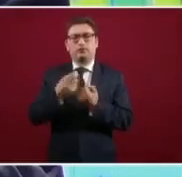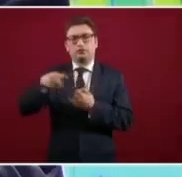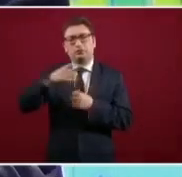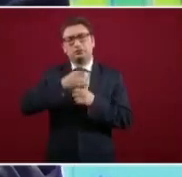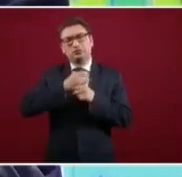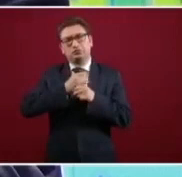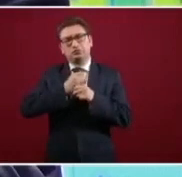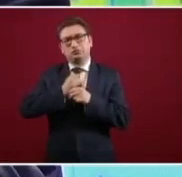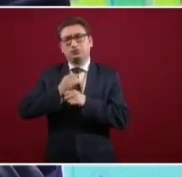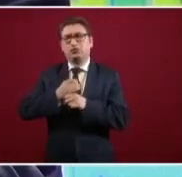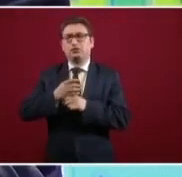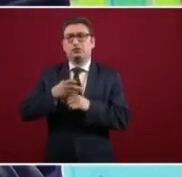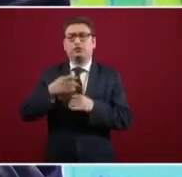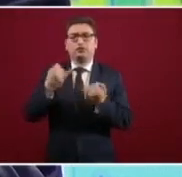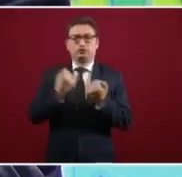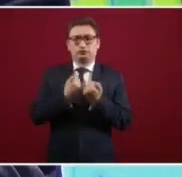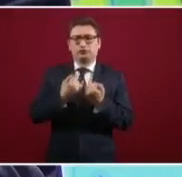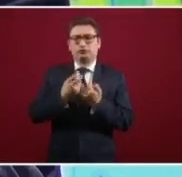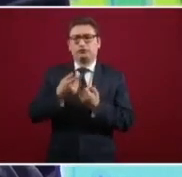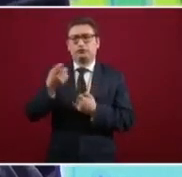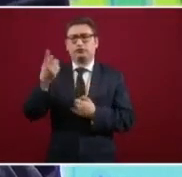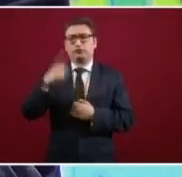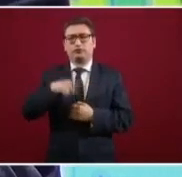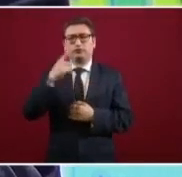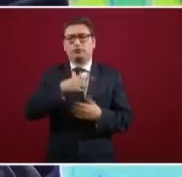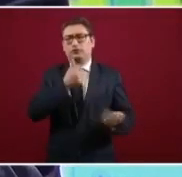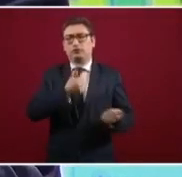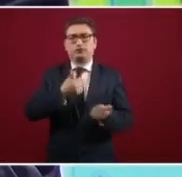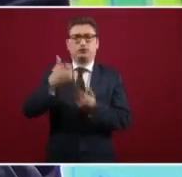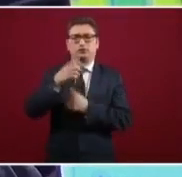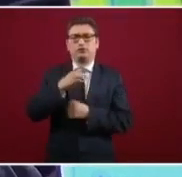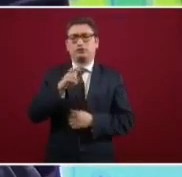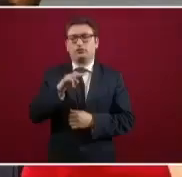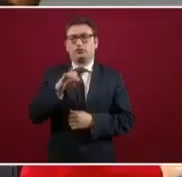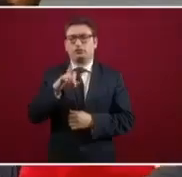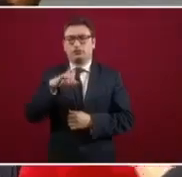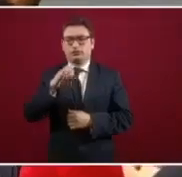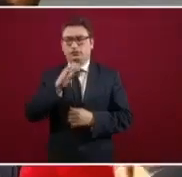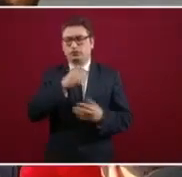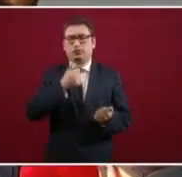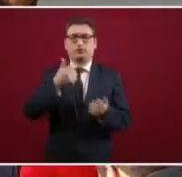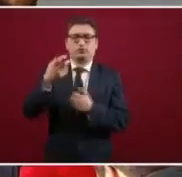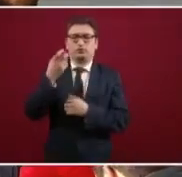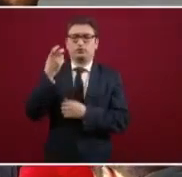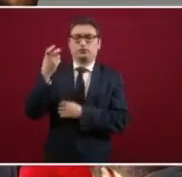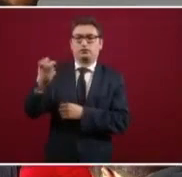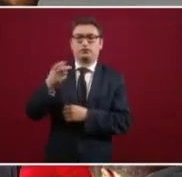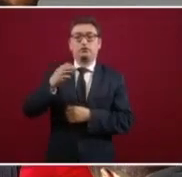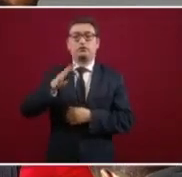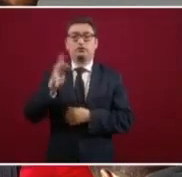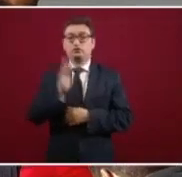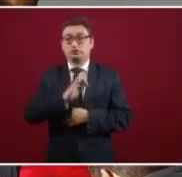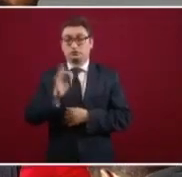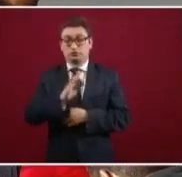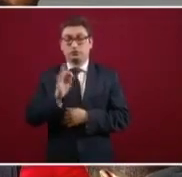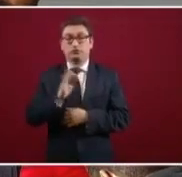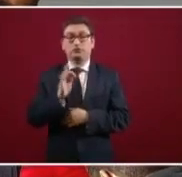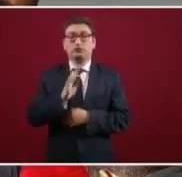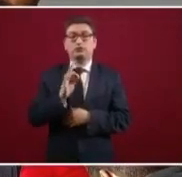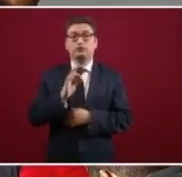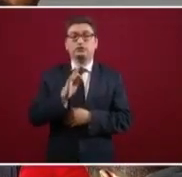la orden de extradición es precisamente la presunta vinculación